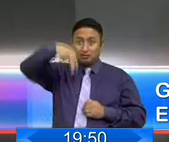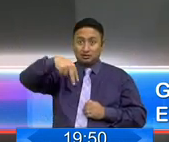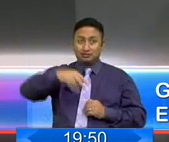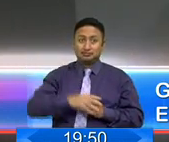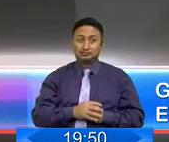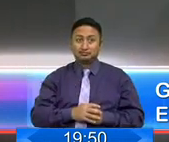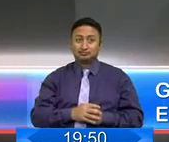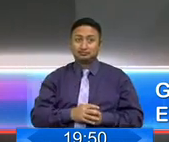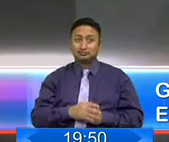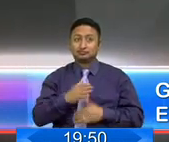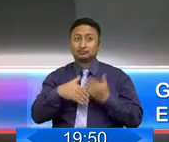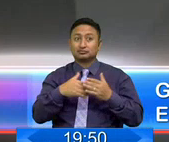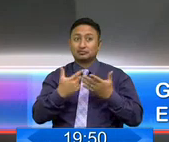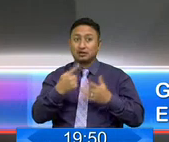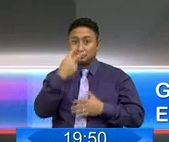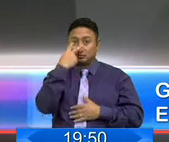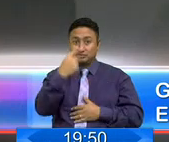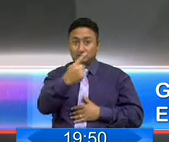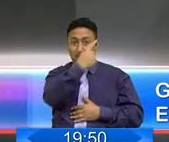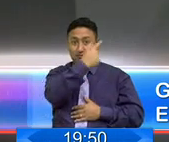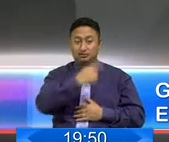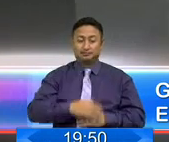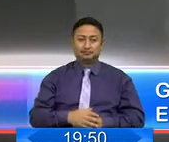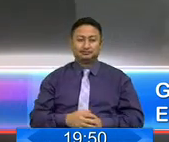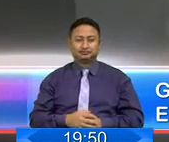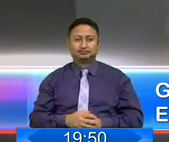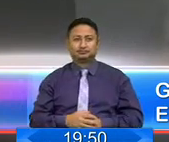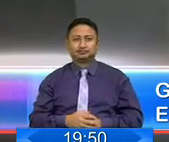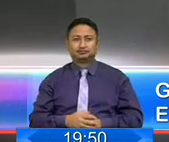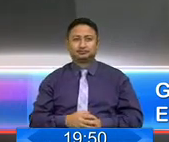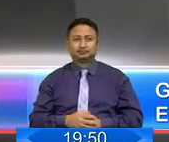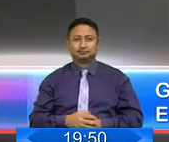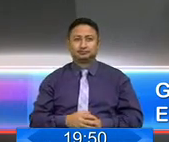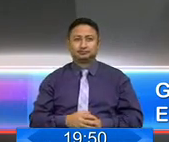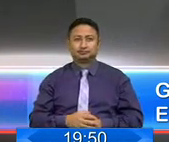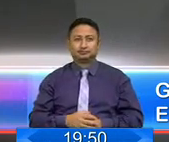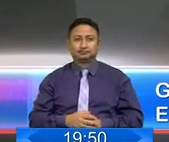Y posteriormente lo que observan en estas imágenes.